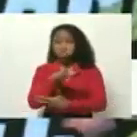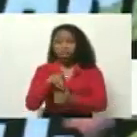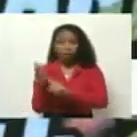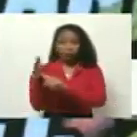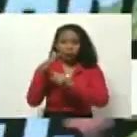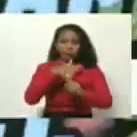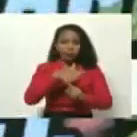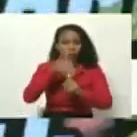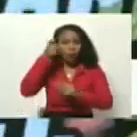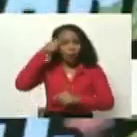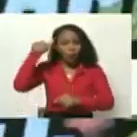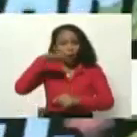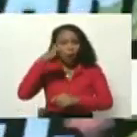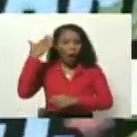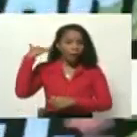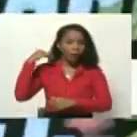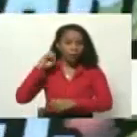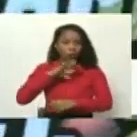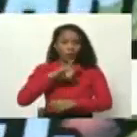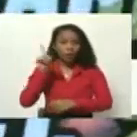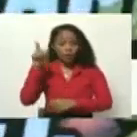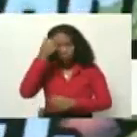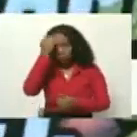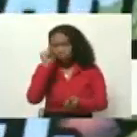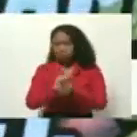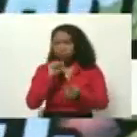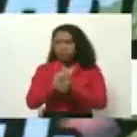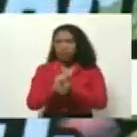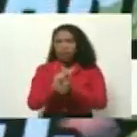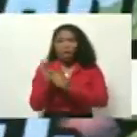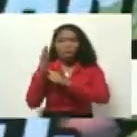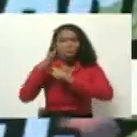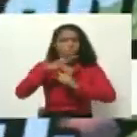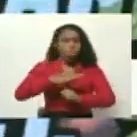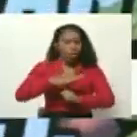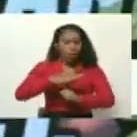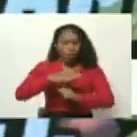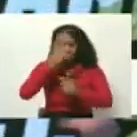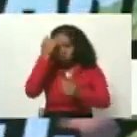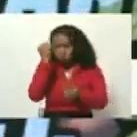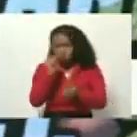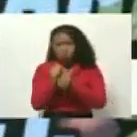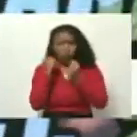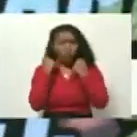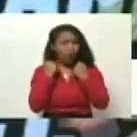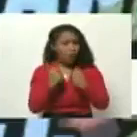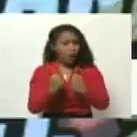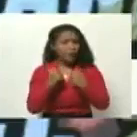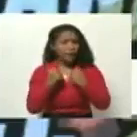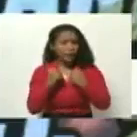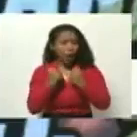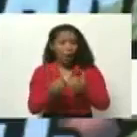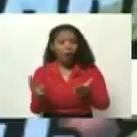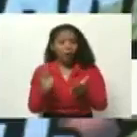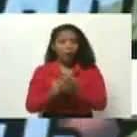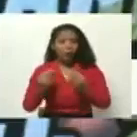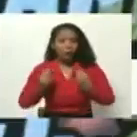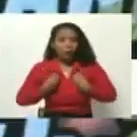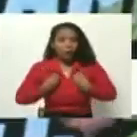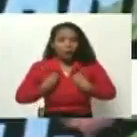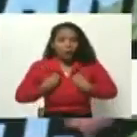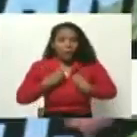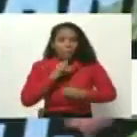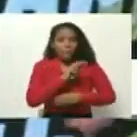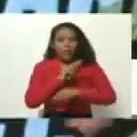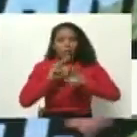pueblo, brutal, una represión brutal, nuevamente reviviendo una especie del